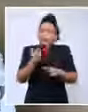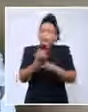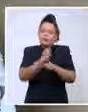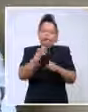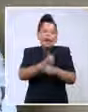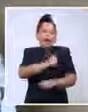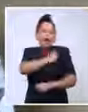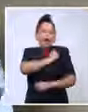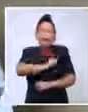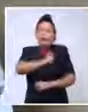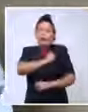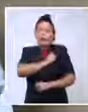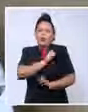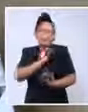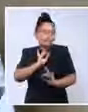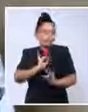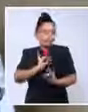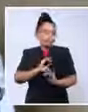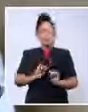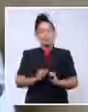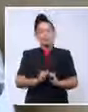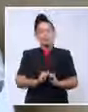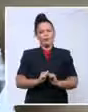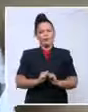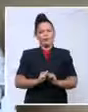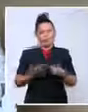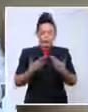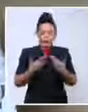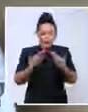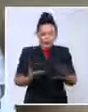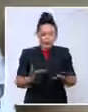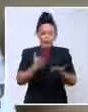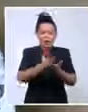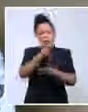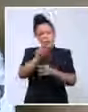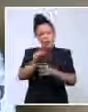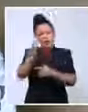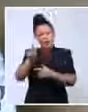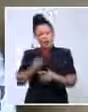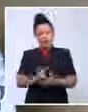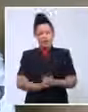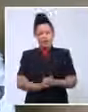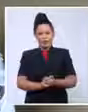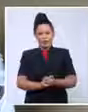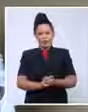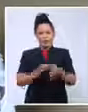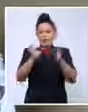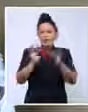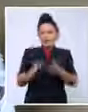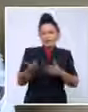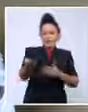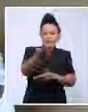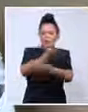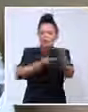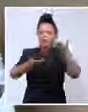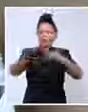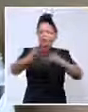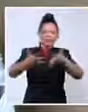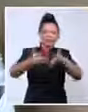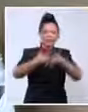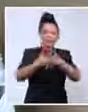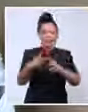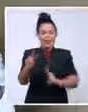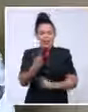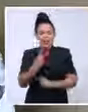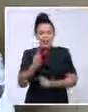que eran para el alumno para toda su vida y para el maestro como devolución de los enlaces con ellos pues